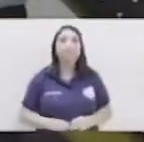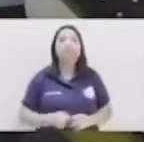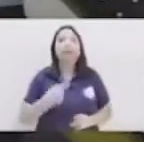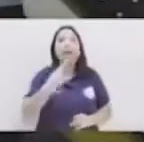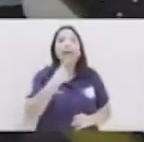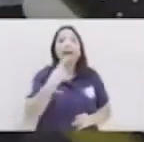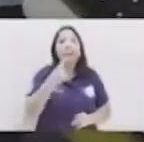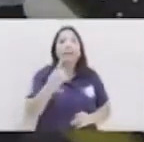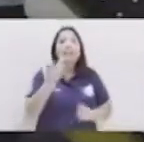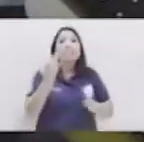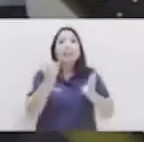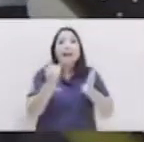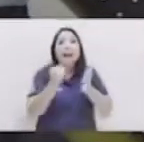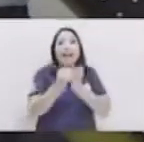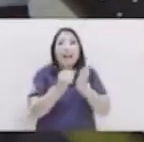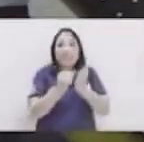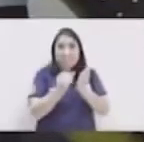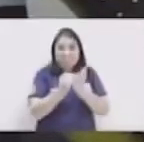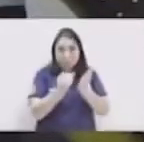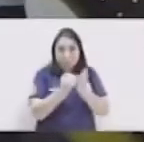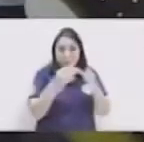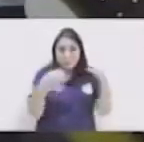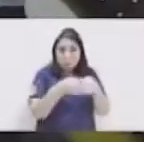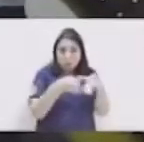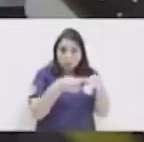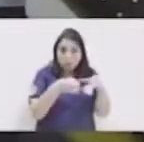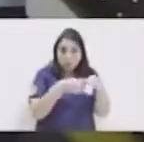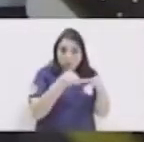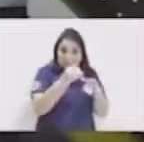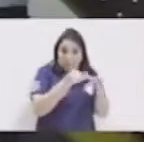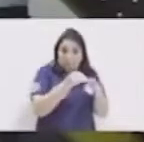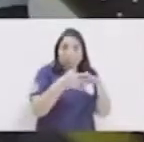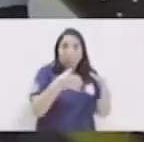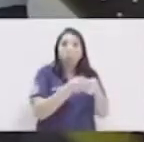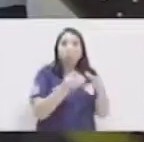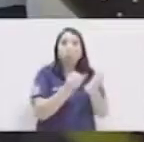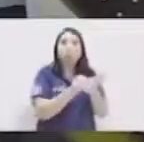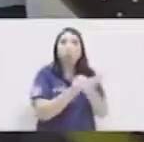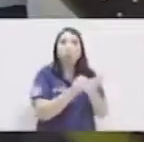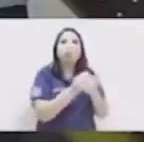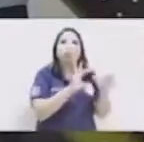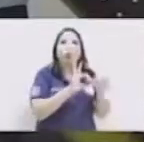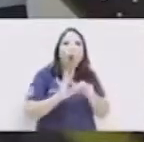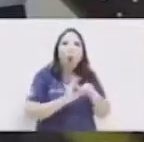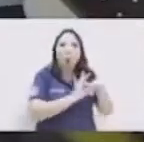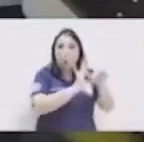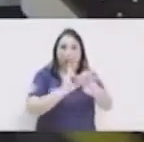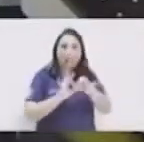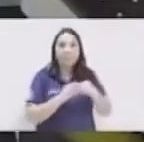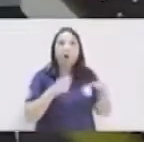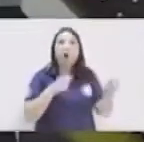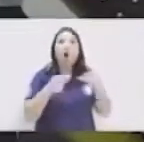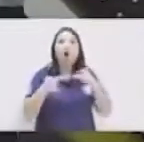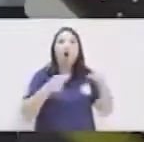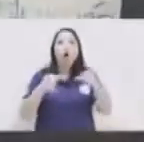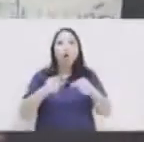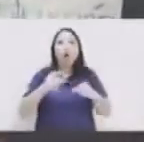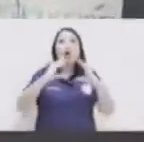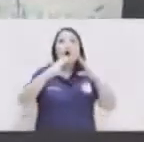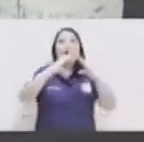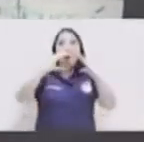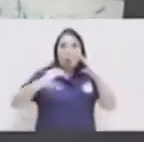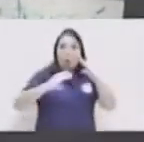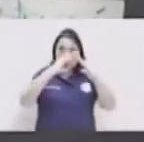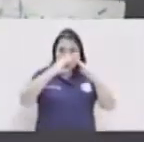la institución encargada de coordinar todo este escenario es